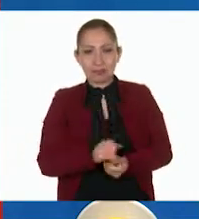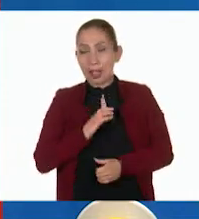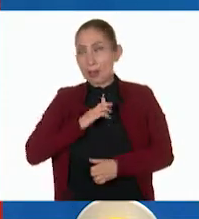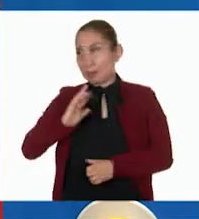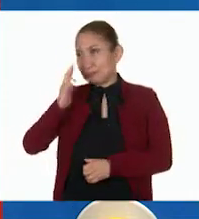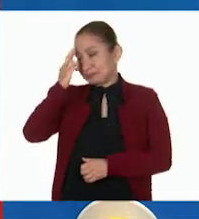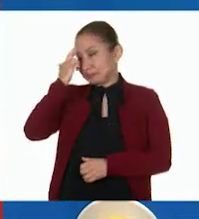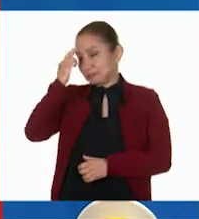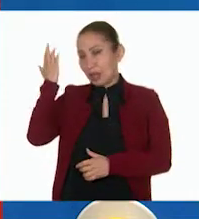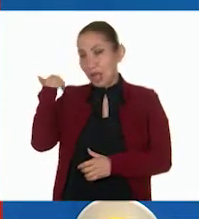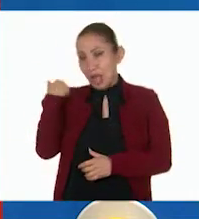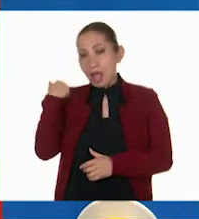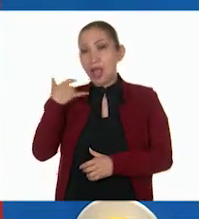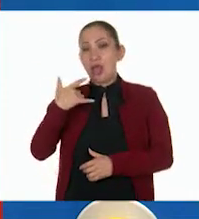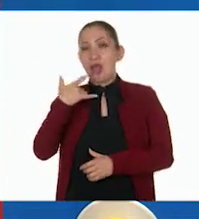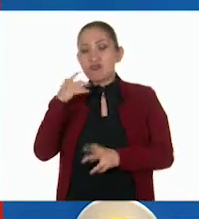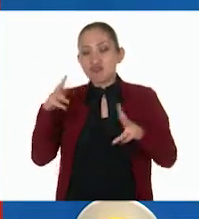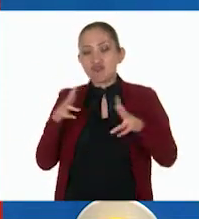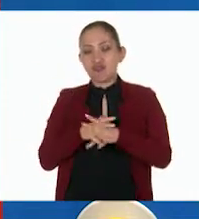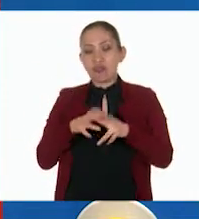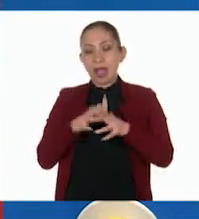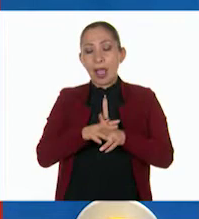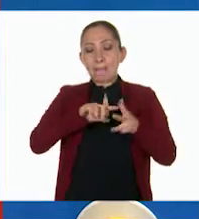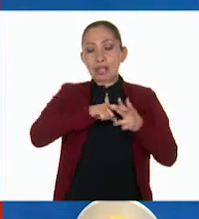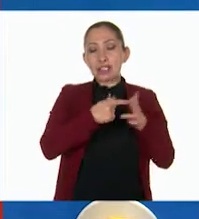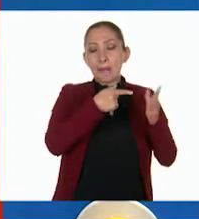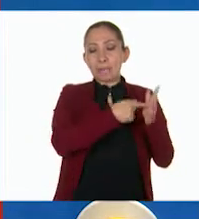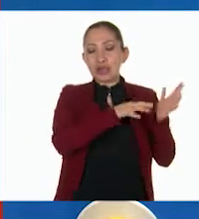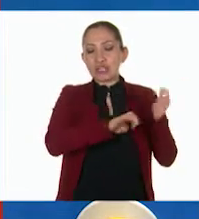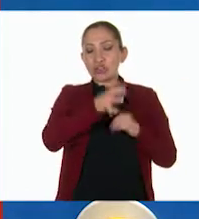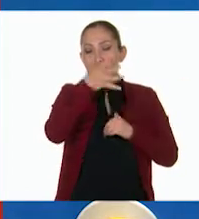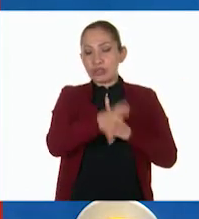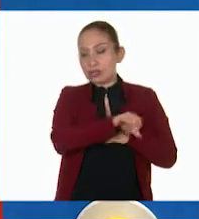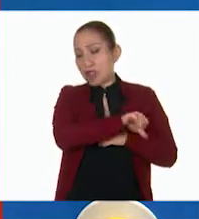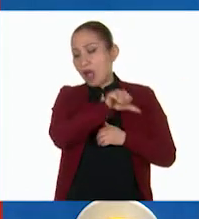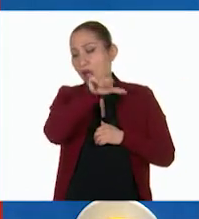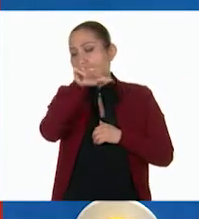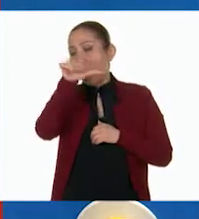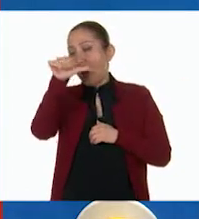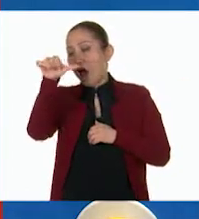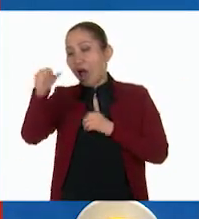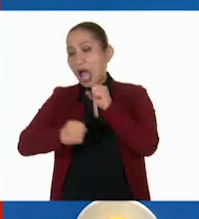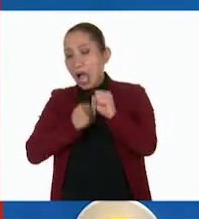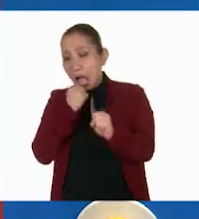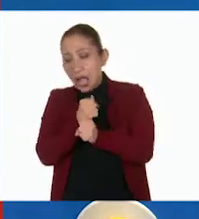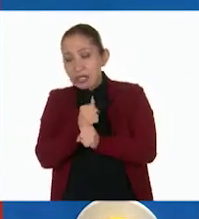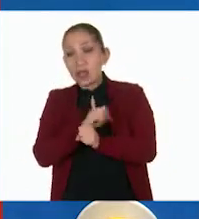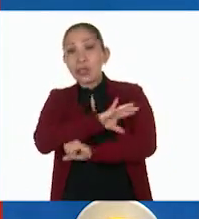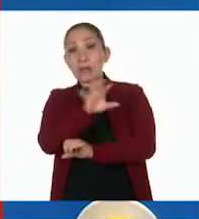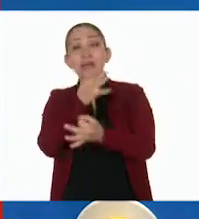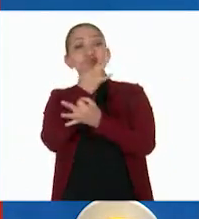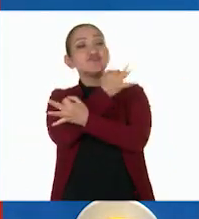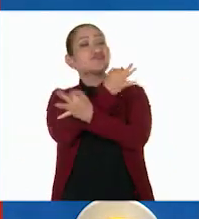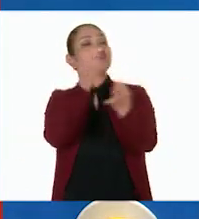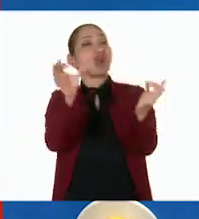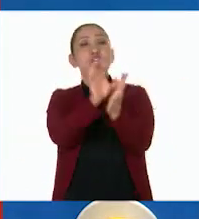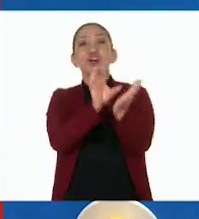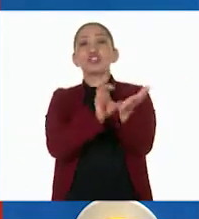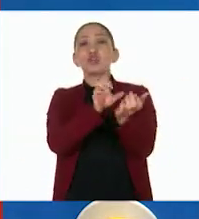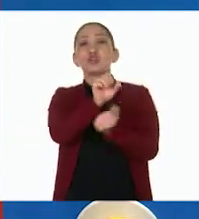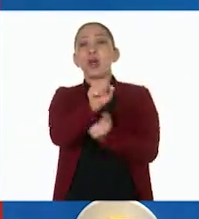cuentas. Si la lucha armada empezó en 1910 y siguió durante varios años después de la promulgación de la Constitución